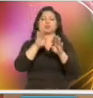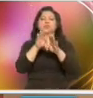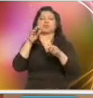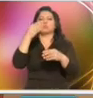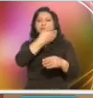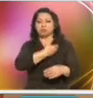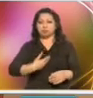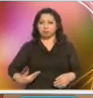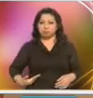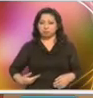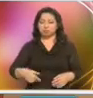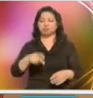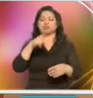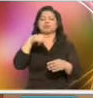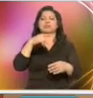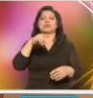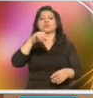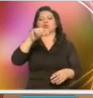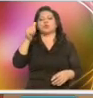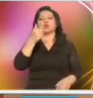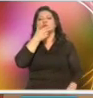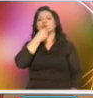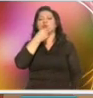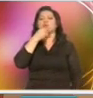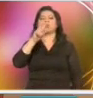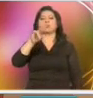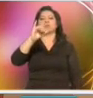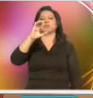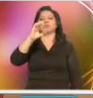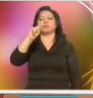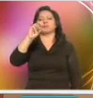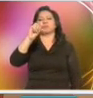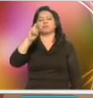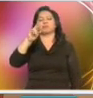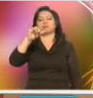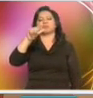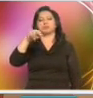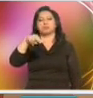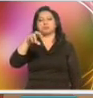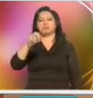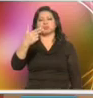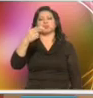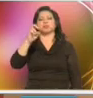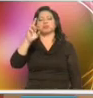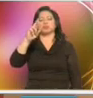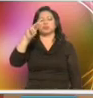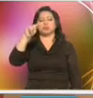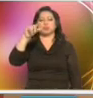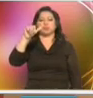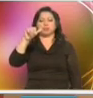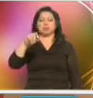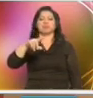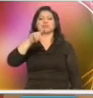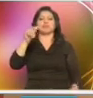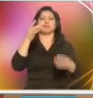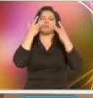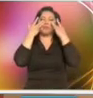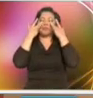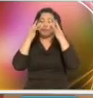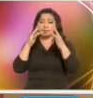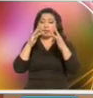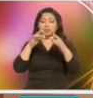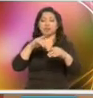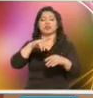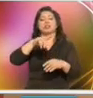Victoriano Huerta secretario de Gobernación. Él renuncia y entonces el siguiente en el orden de